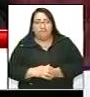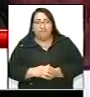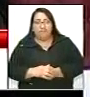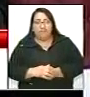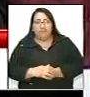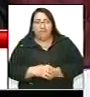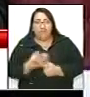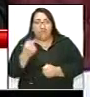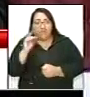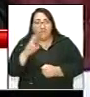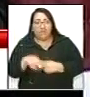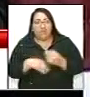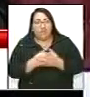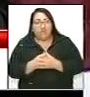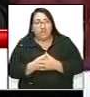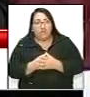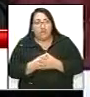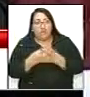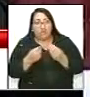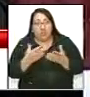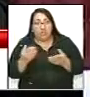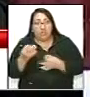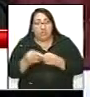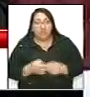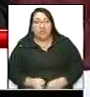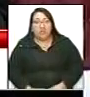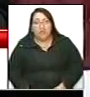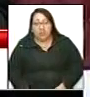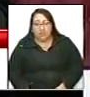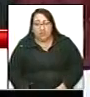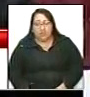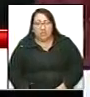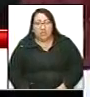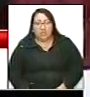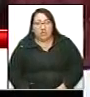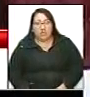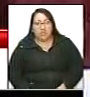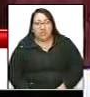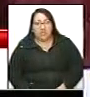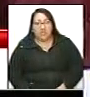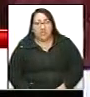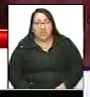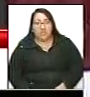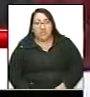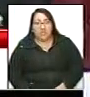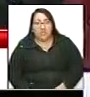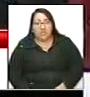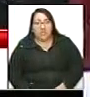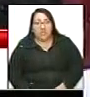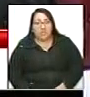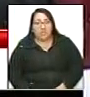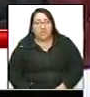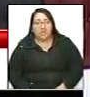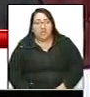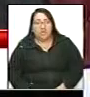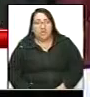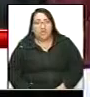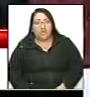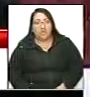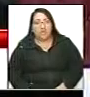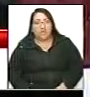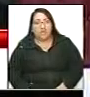esa razón, todas estas consideraciones relacionadas a las pruebas de confianza, al examen patrimonial, etcétera,